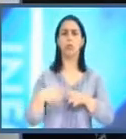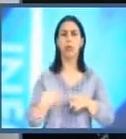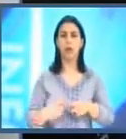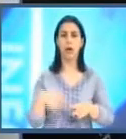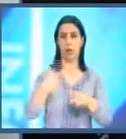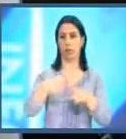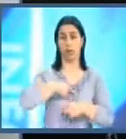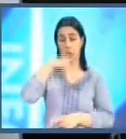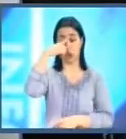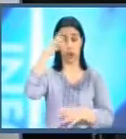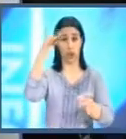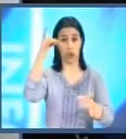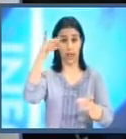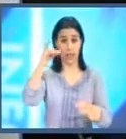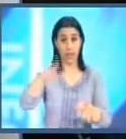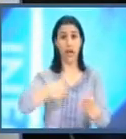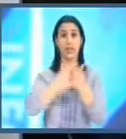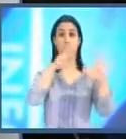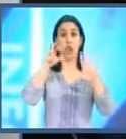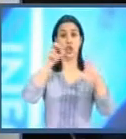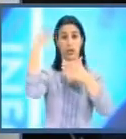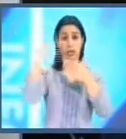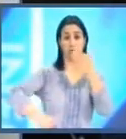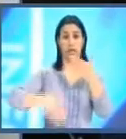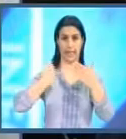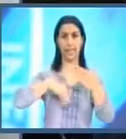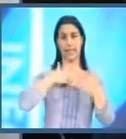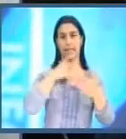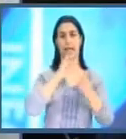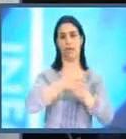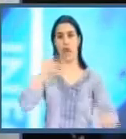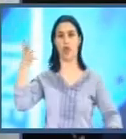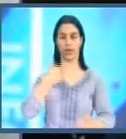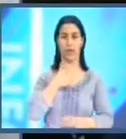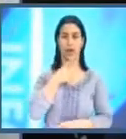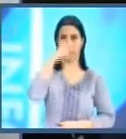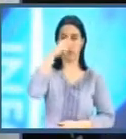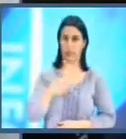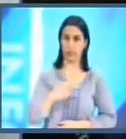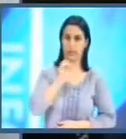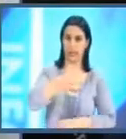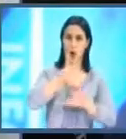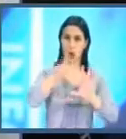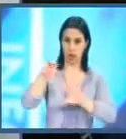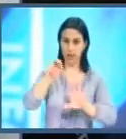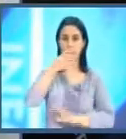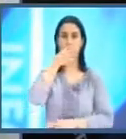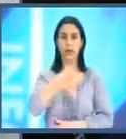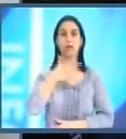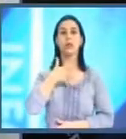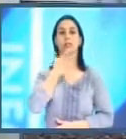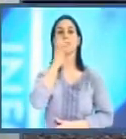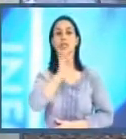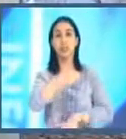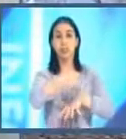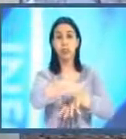Porque es un absurdo. Estando limitado a 80, ya es una velocidad que ya uno respeta y que en caso de hay mucho tráfico